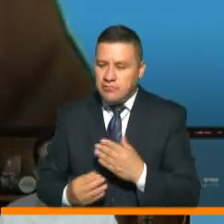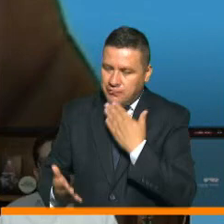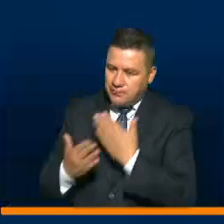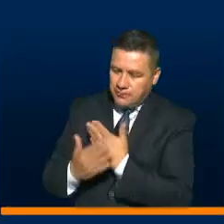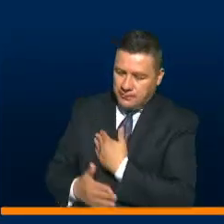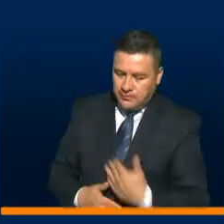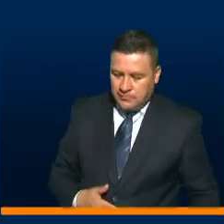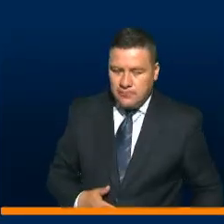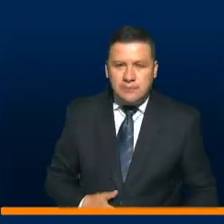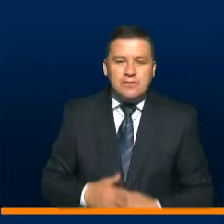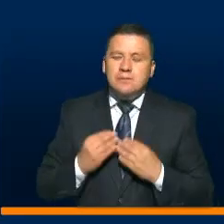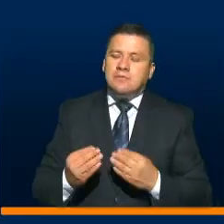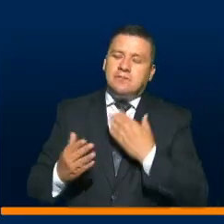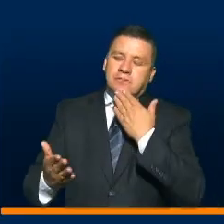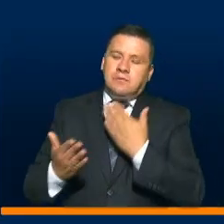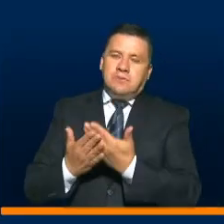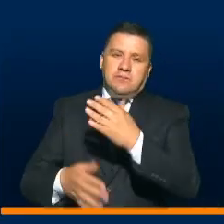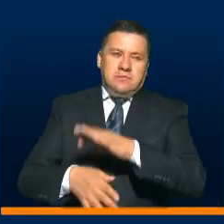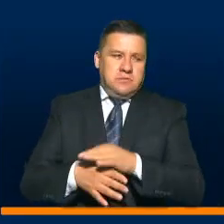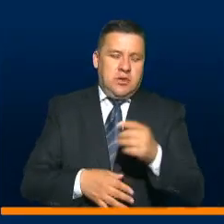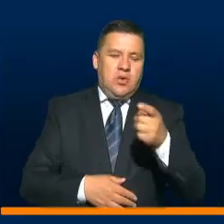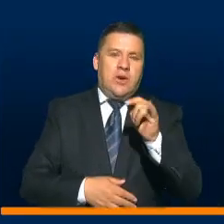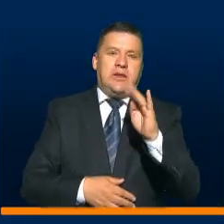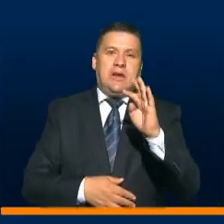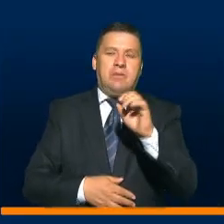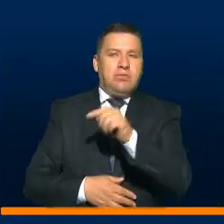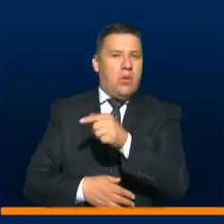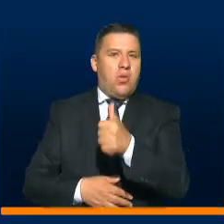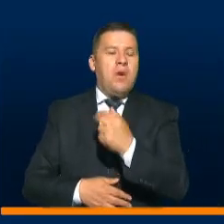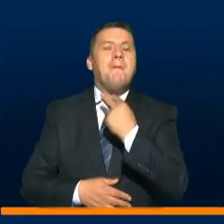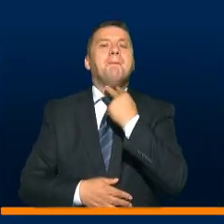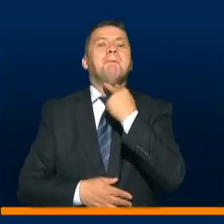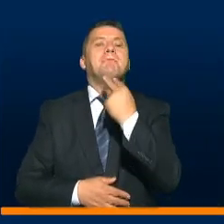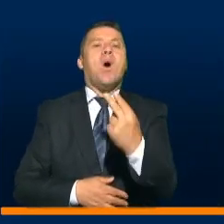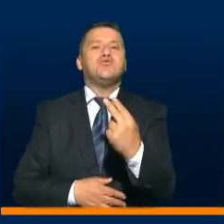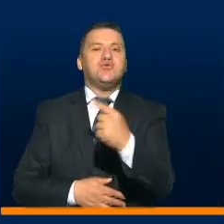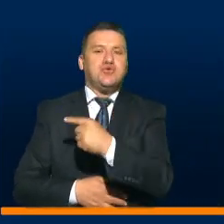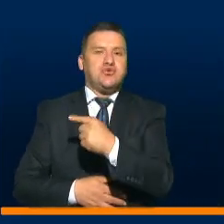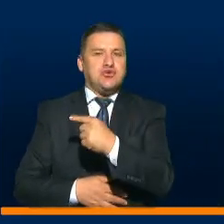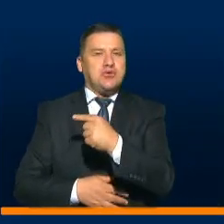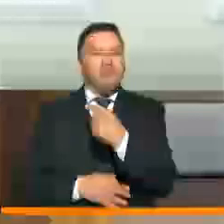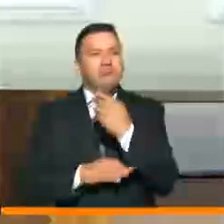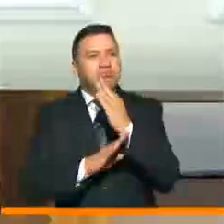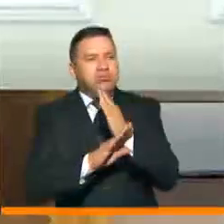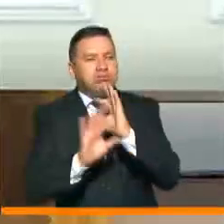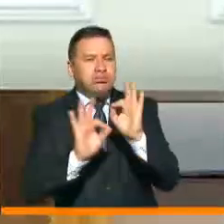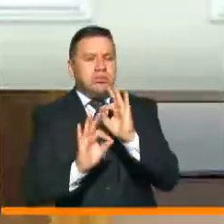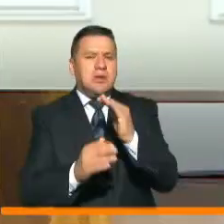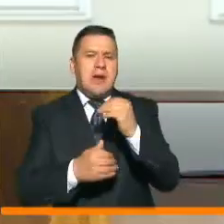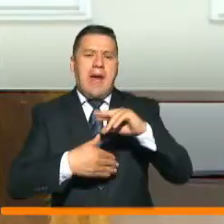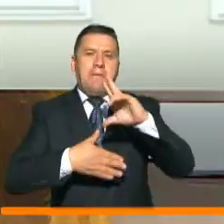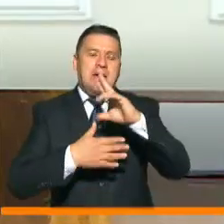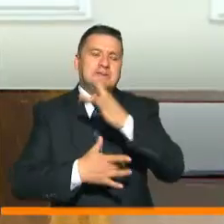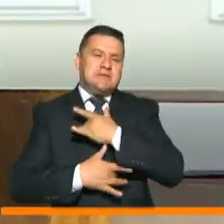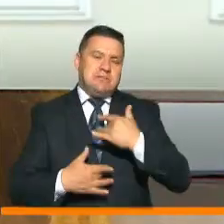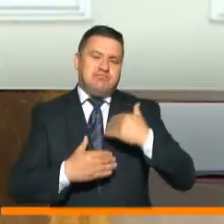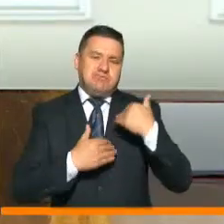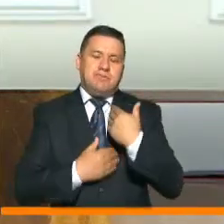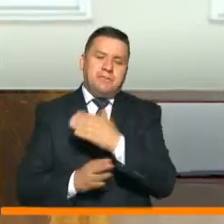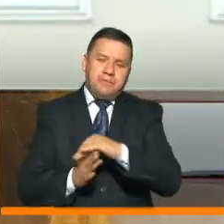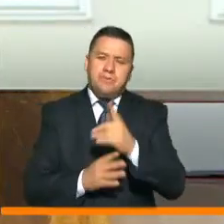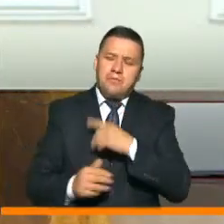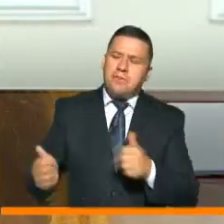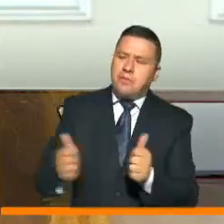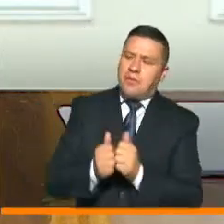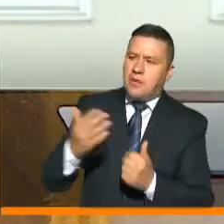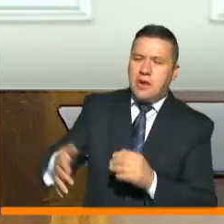gracias, señor presidente. Muchísimas gracias, doctor Cuauhtémoc, por ser esa voz en el programa de inmunización de la Organización Panamericana de la Salud. Y está con